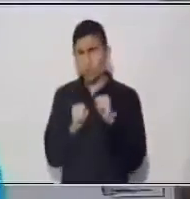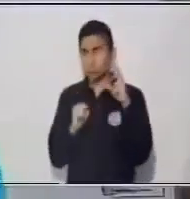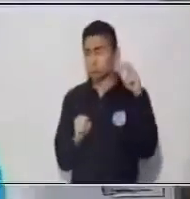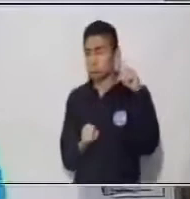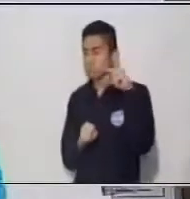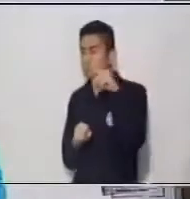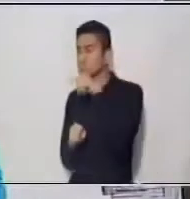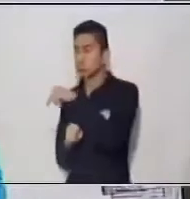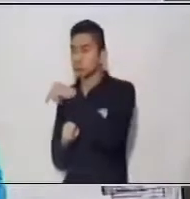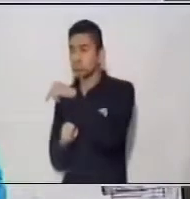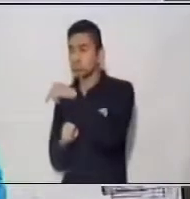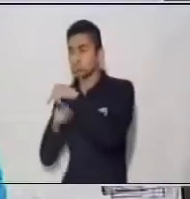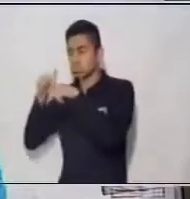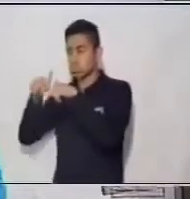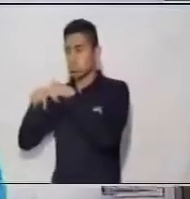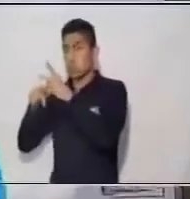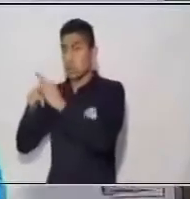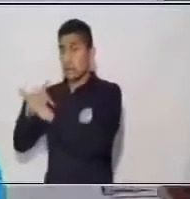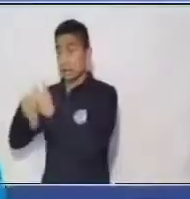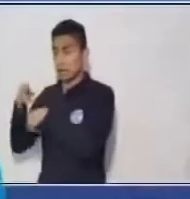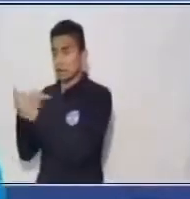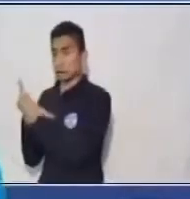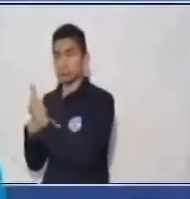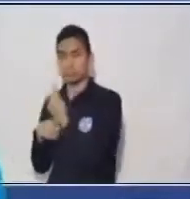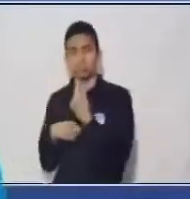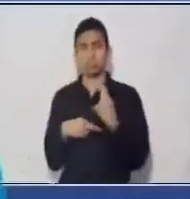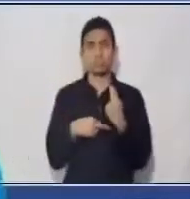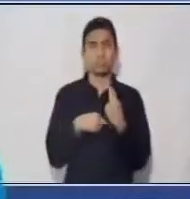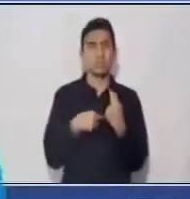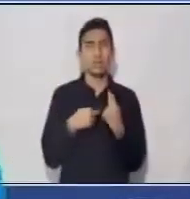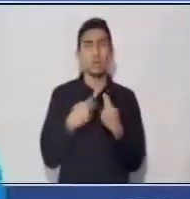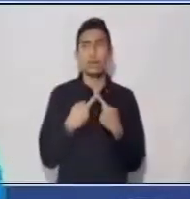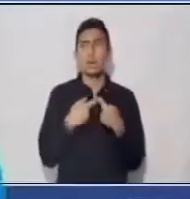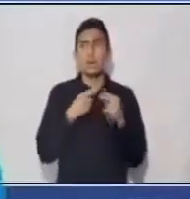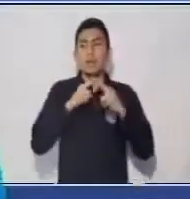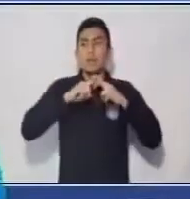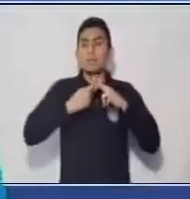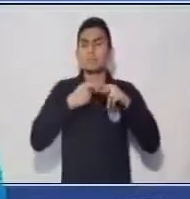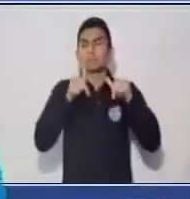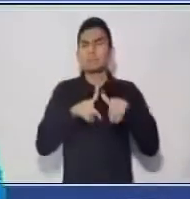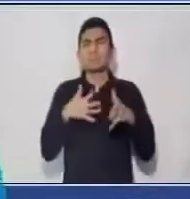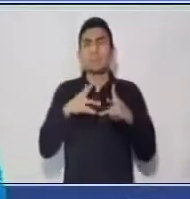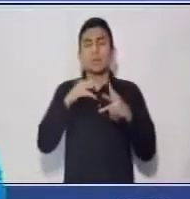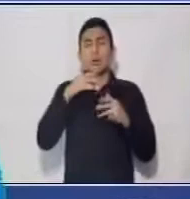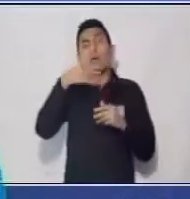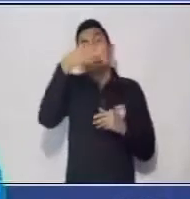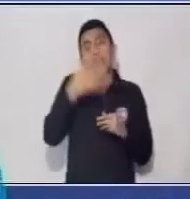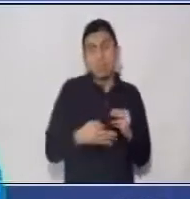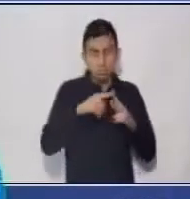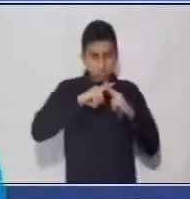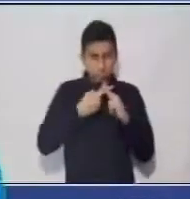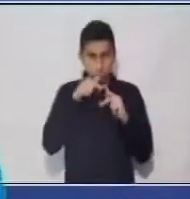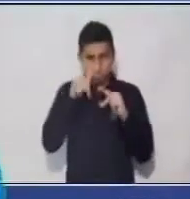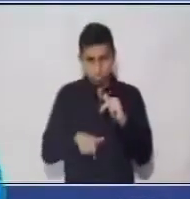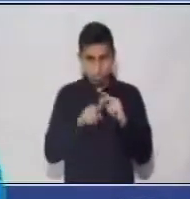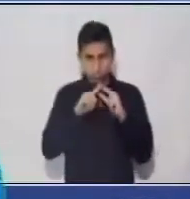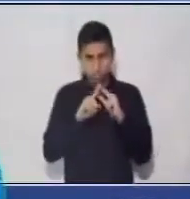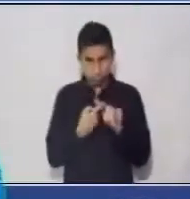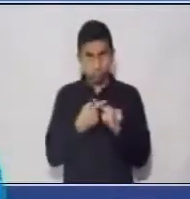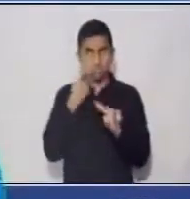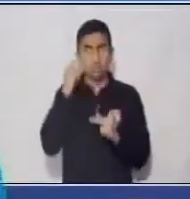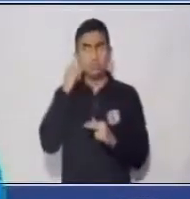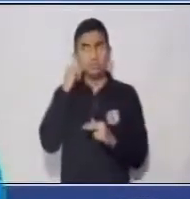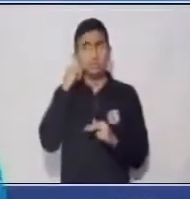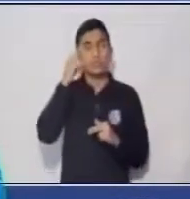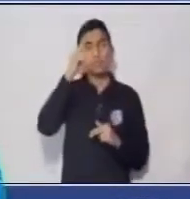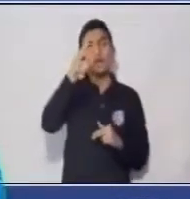acá y regreso nuevamente acá y mi posición es la original. Entonces, el